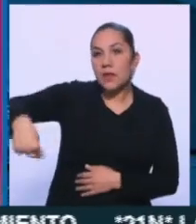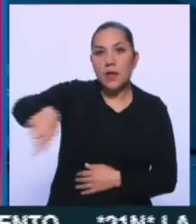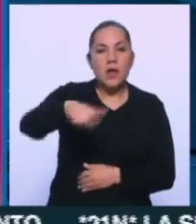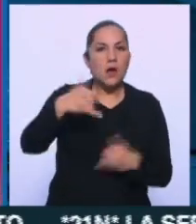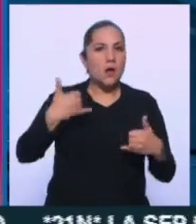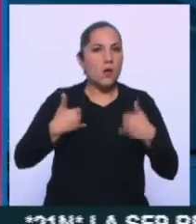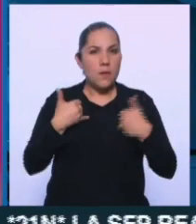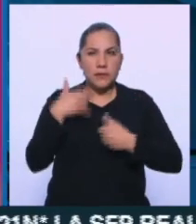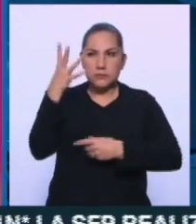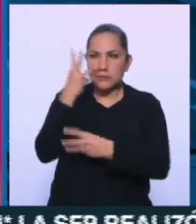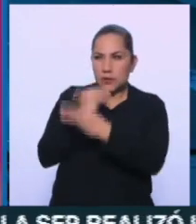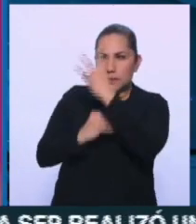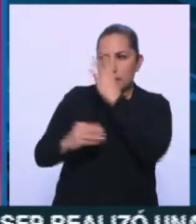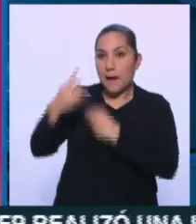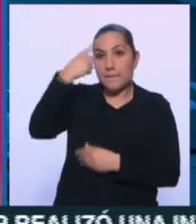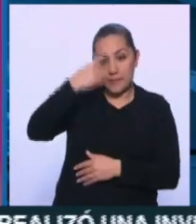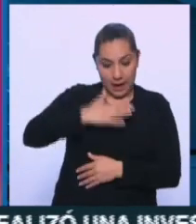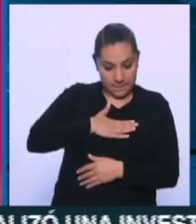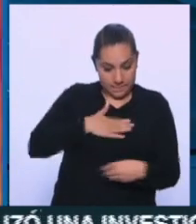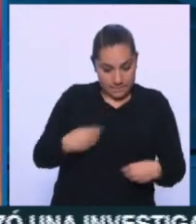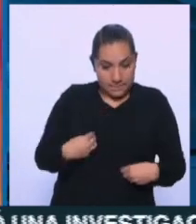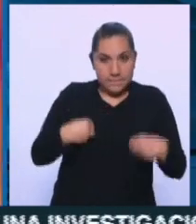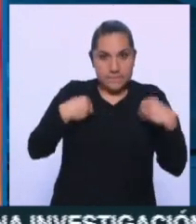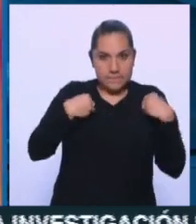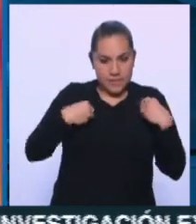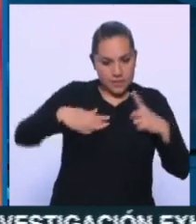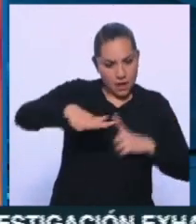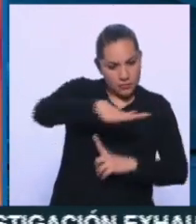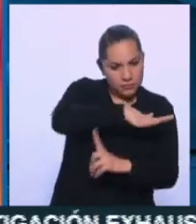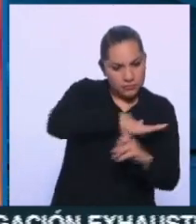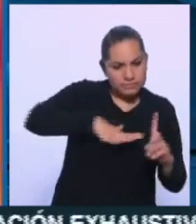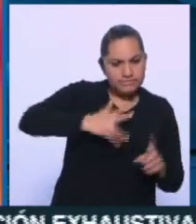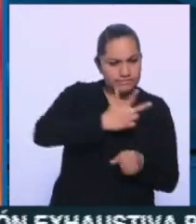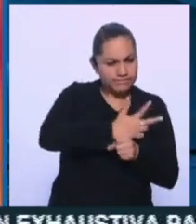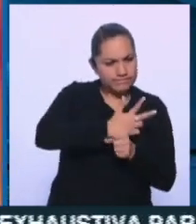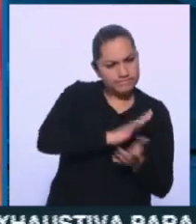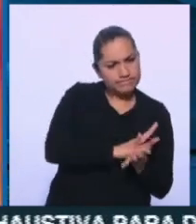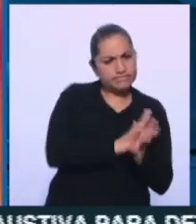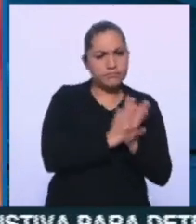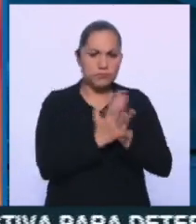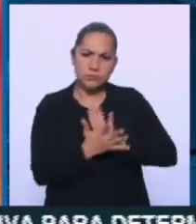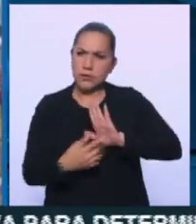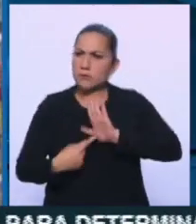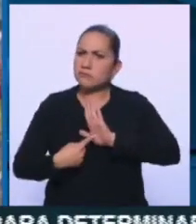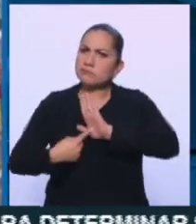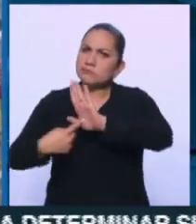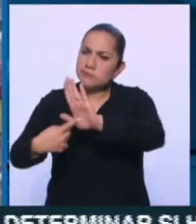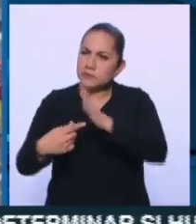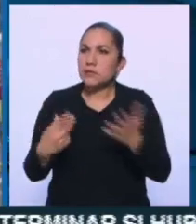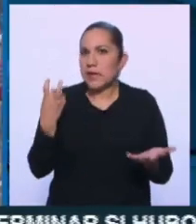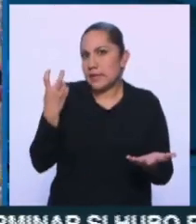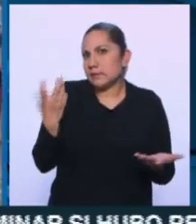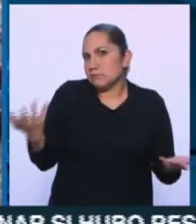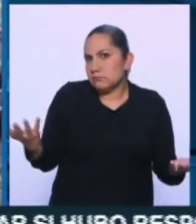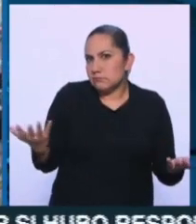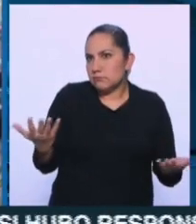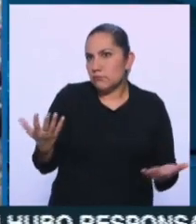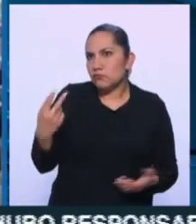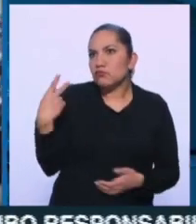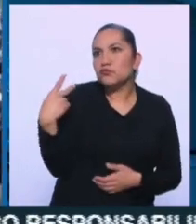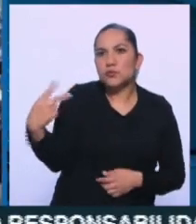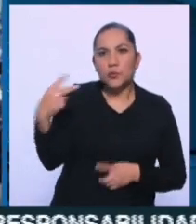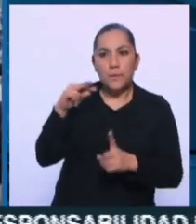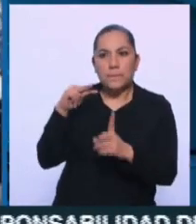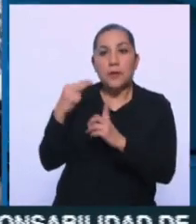su realidad a través de un producto cinematográfico, y hoy tan importante verlo desde otra perspectiva, más allá de los conflictos, sino que sea una